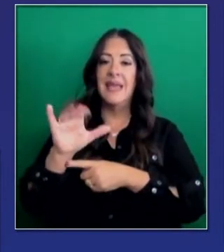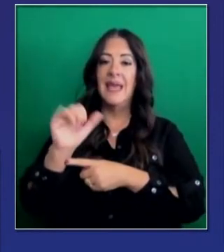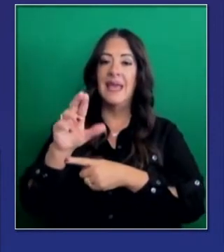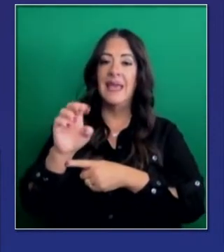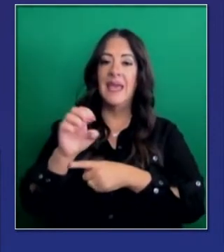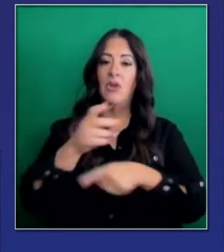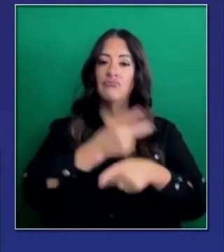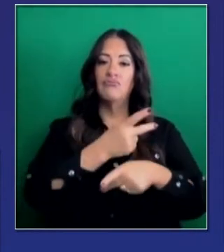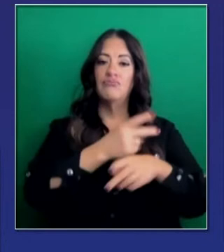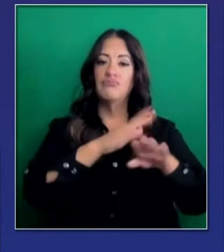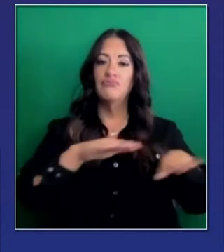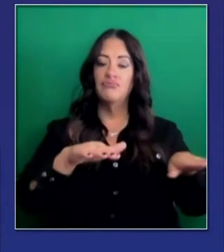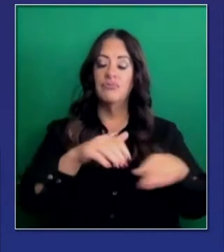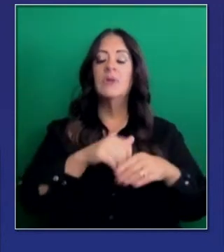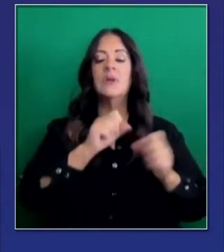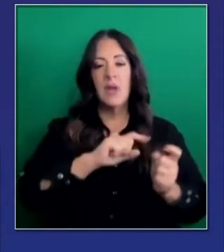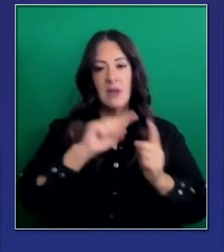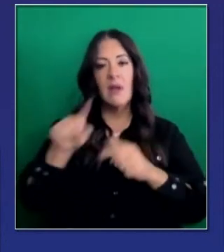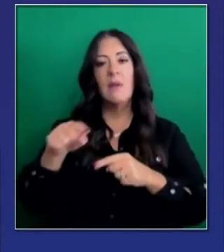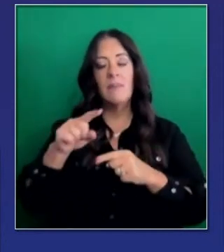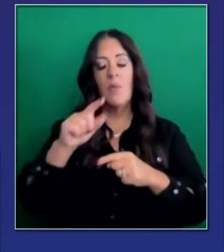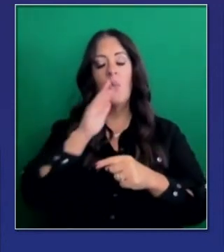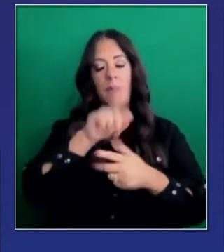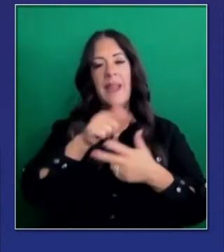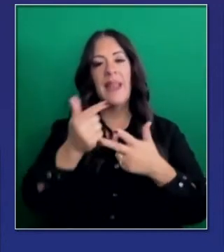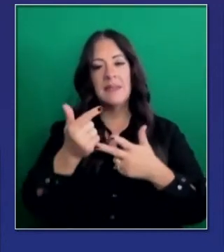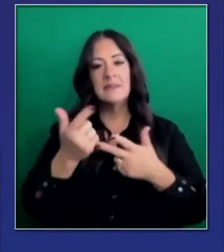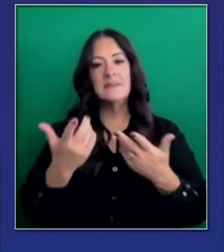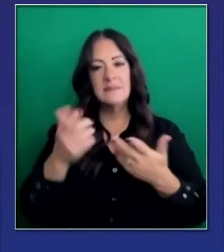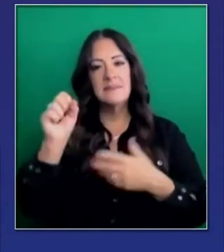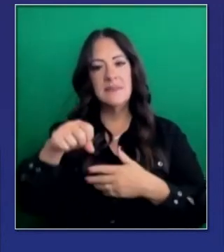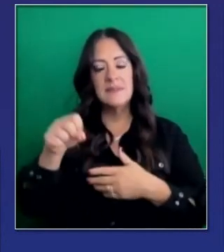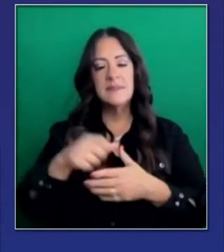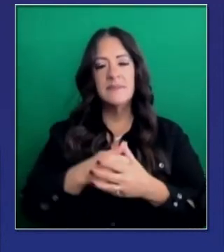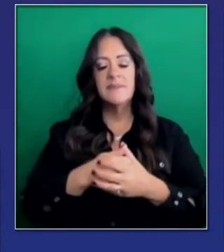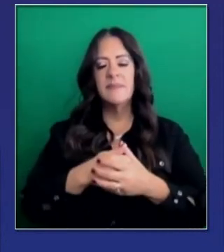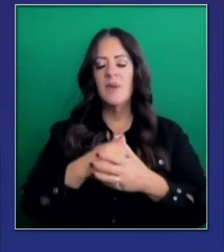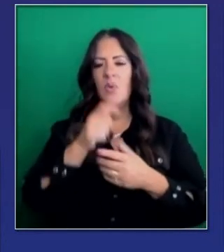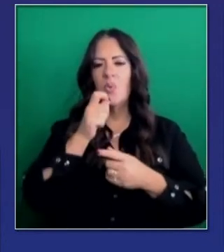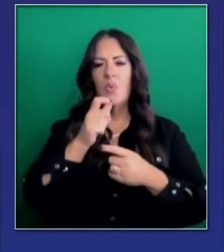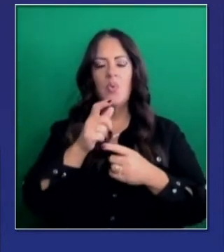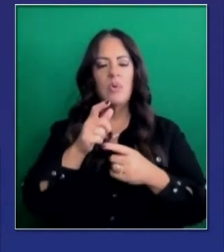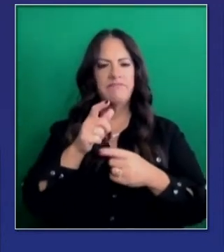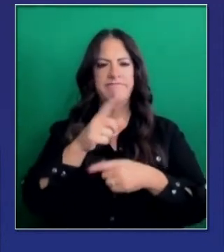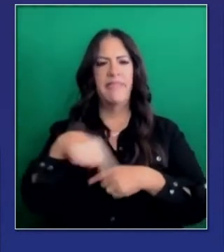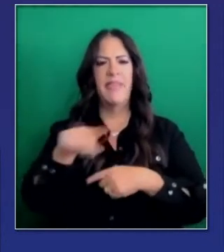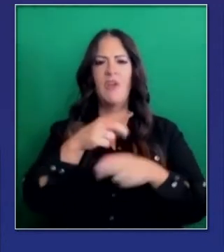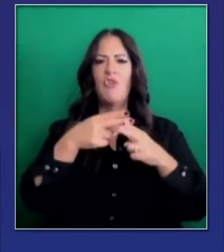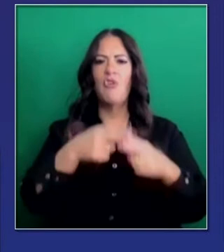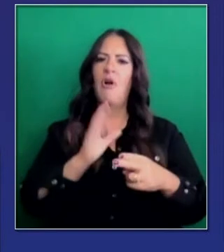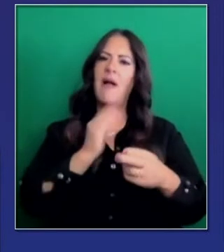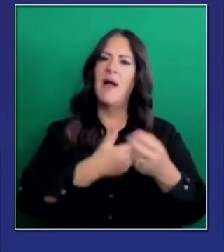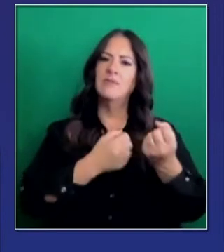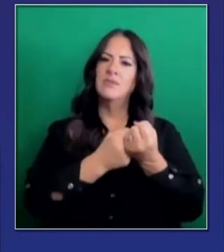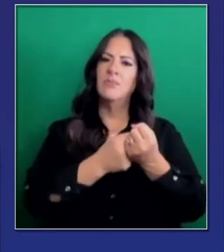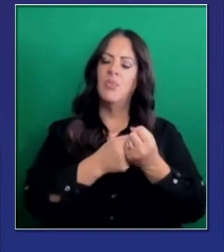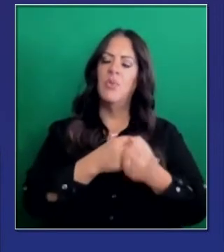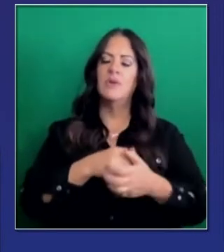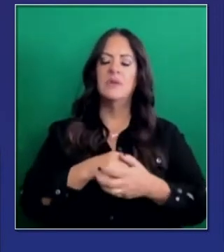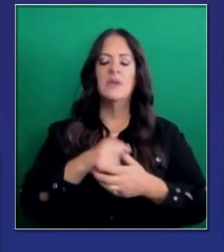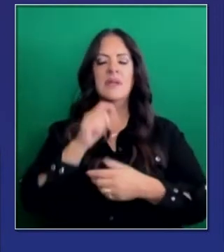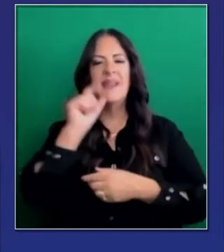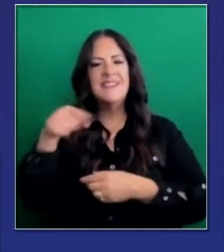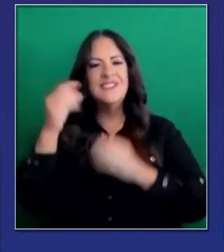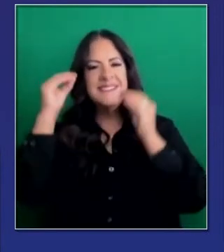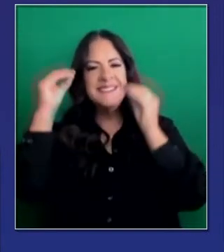todo el espectro de trabajadores esenciales y el personal de apoyo todos los que son clave de nuestro personal de apoyo no solamente maestros que son